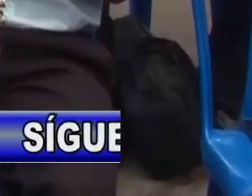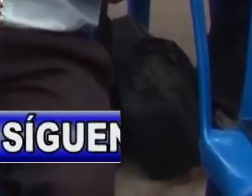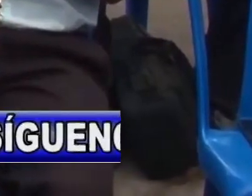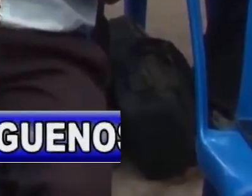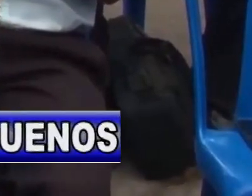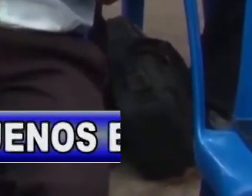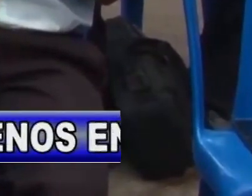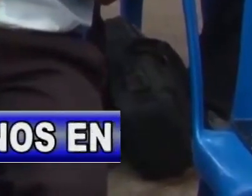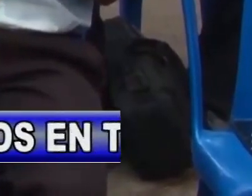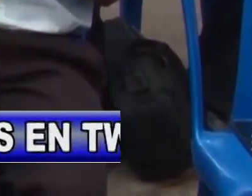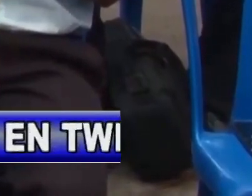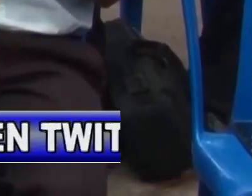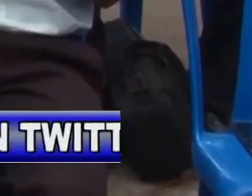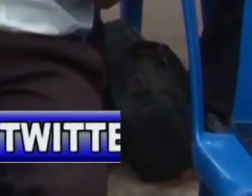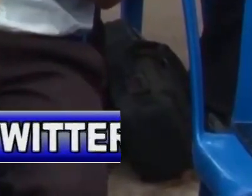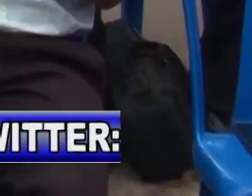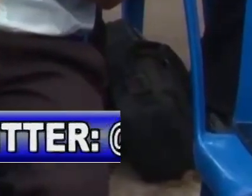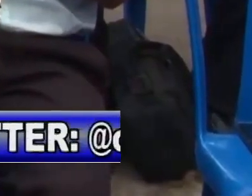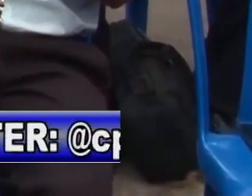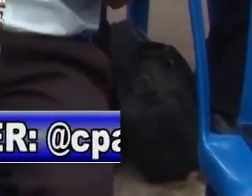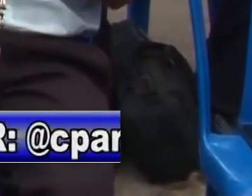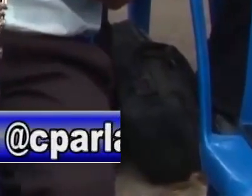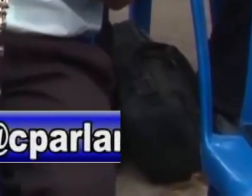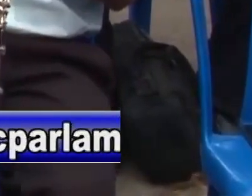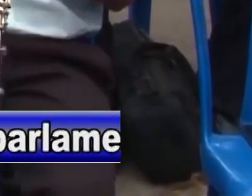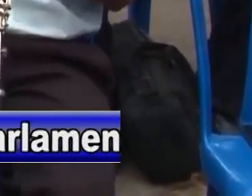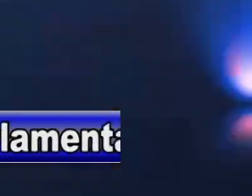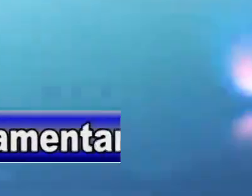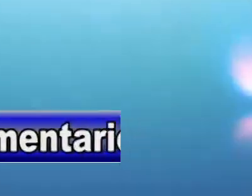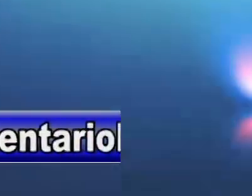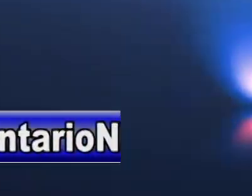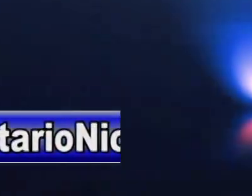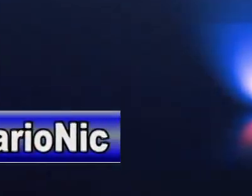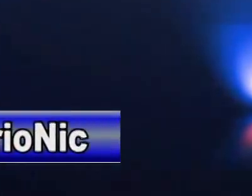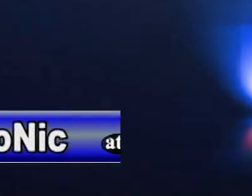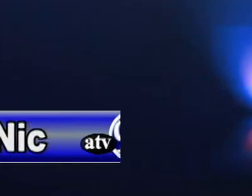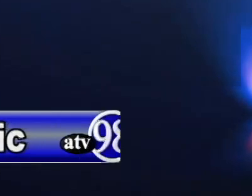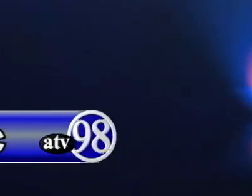Para el canal parlamentario, les informó Miguel Carranza Mena.